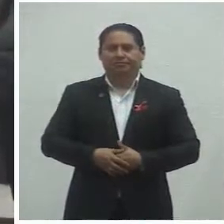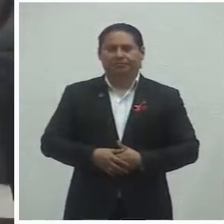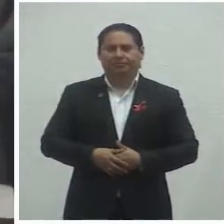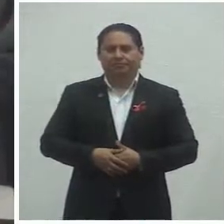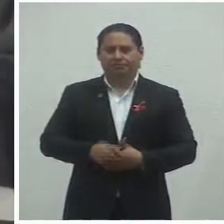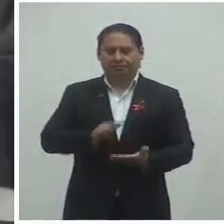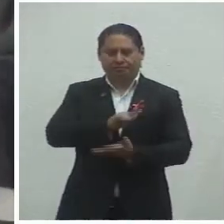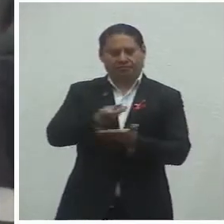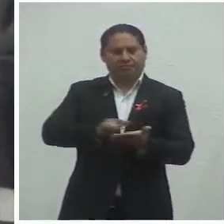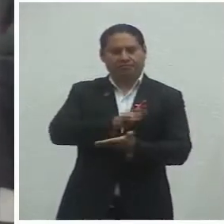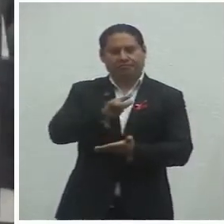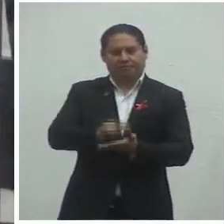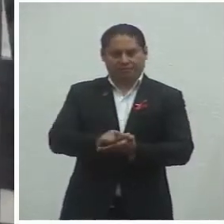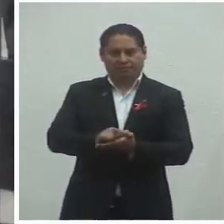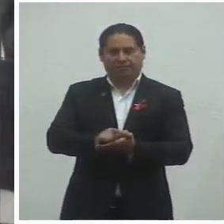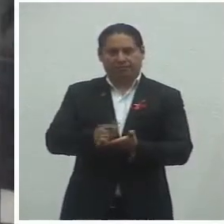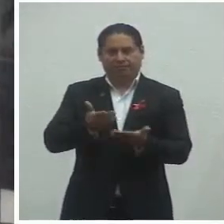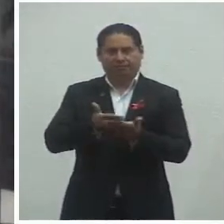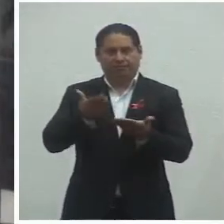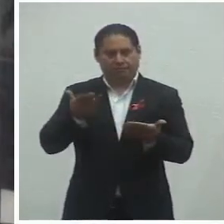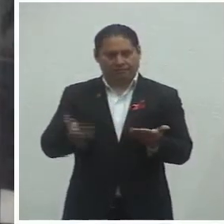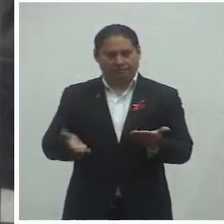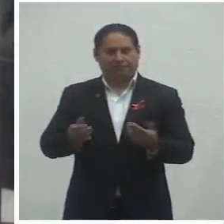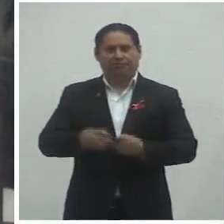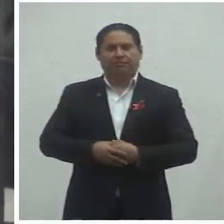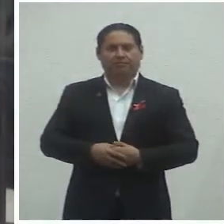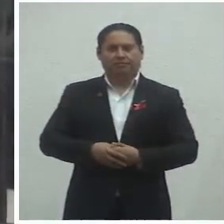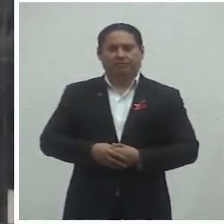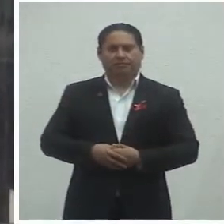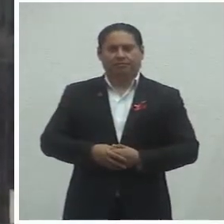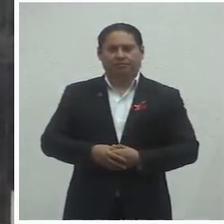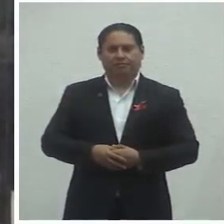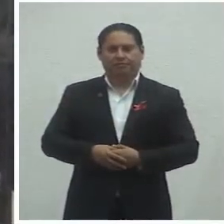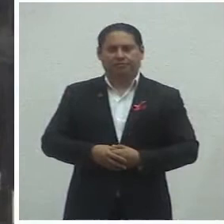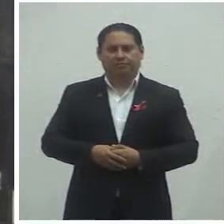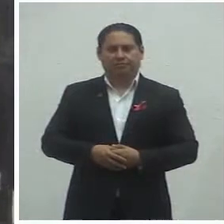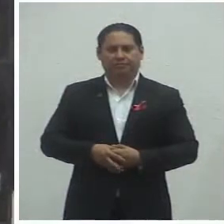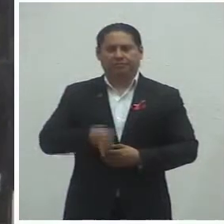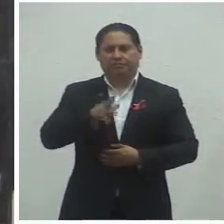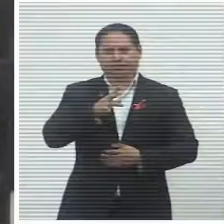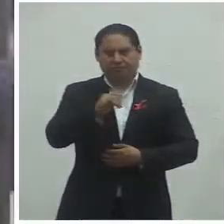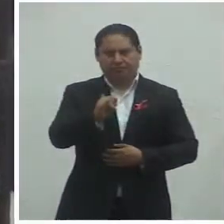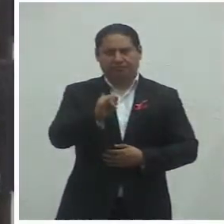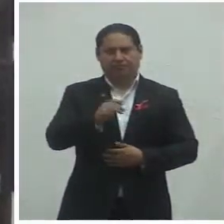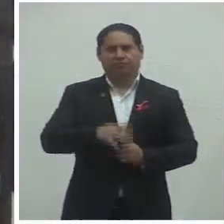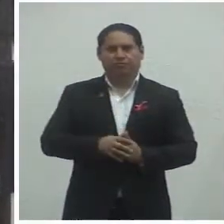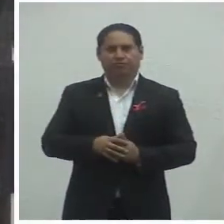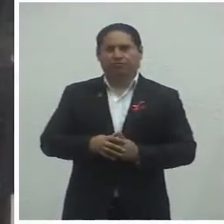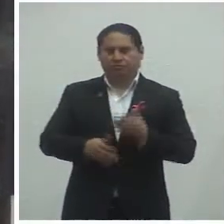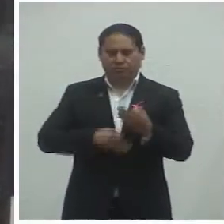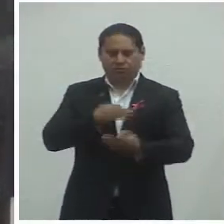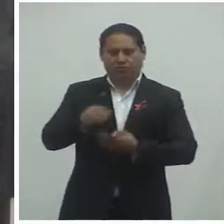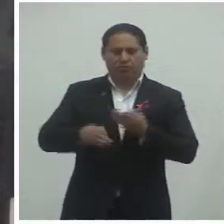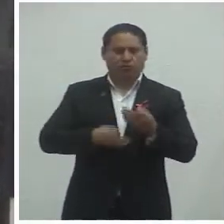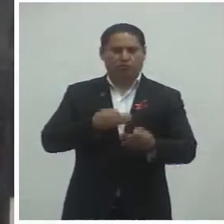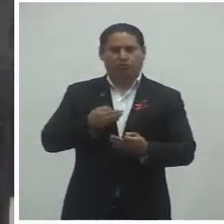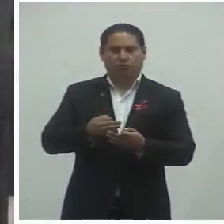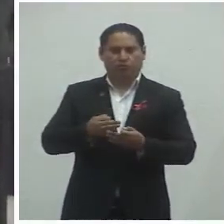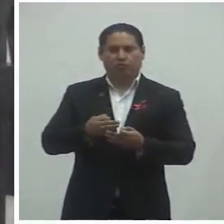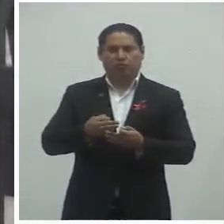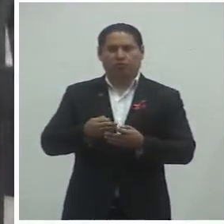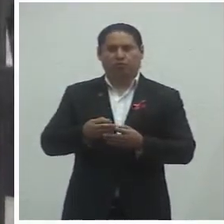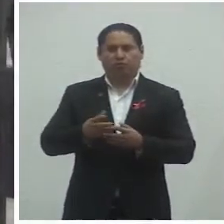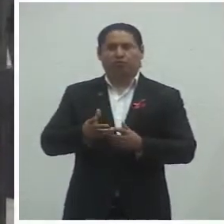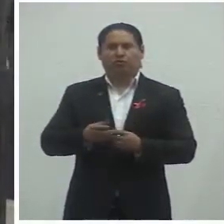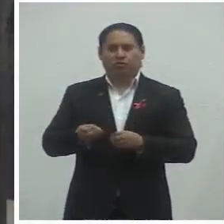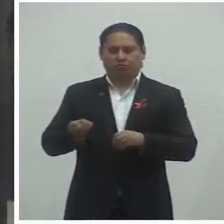Las leyes vigentes fortalecen ese esquema presidencialista. Así se deposita todo el poder de las